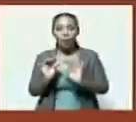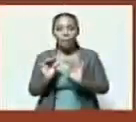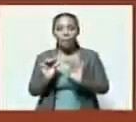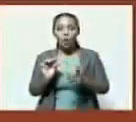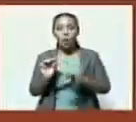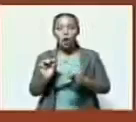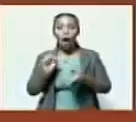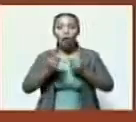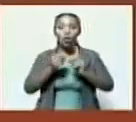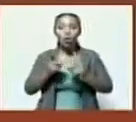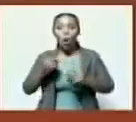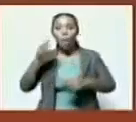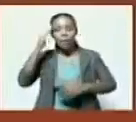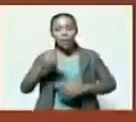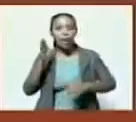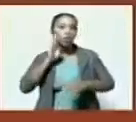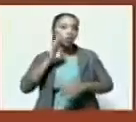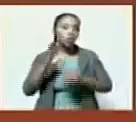paramilitarismo, por la vía de